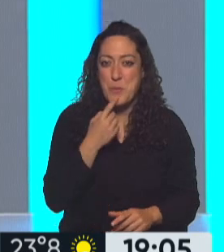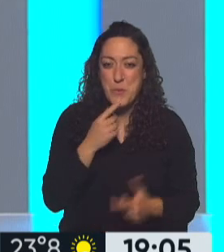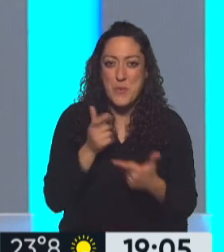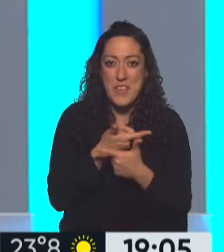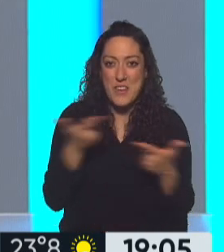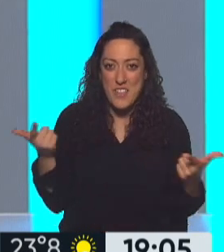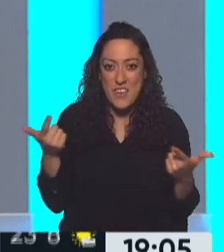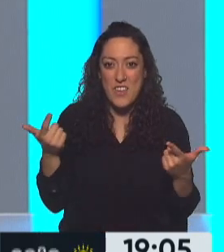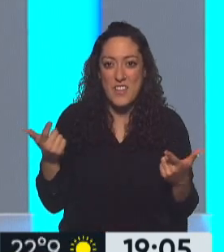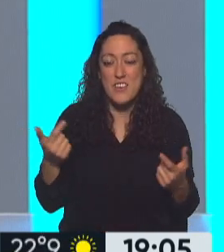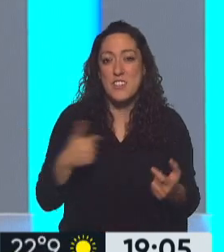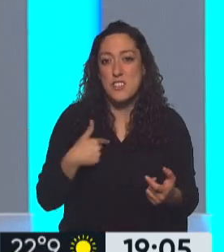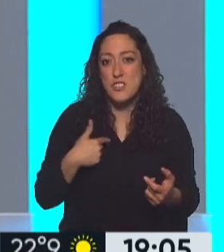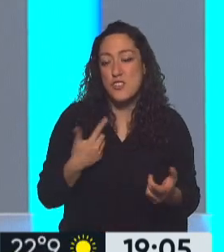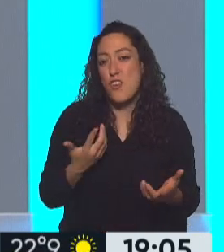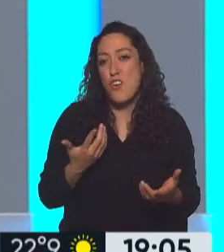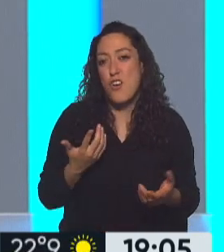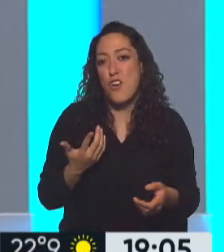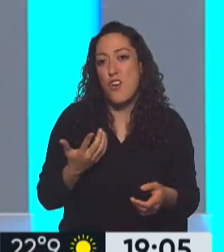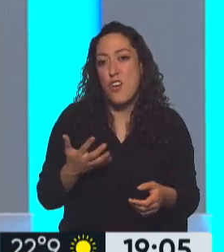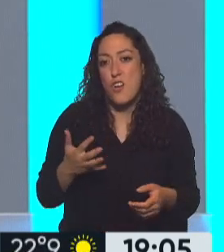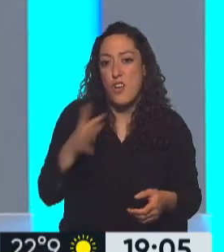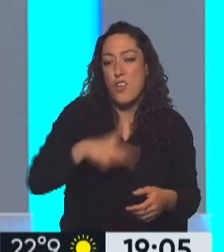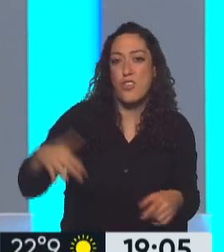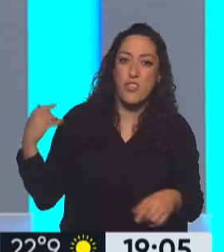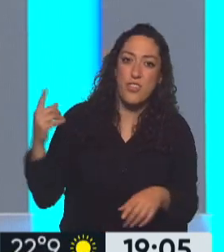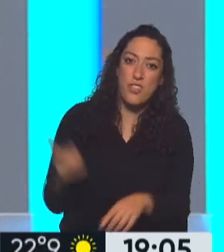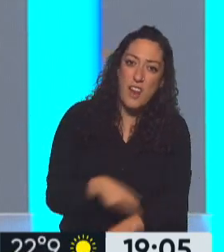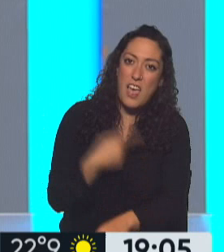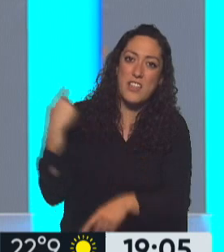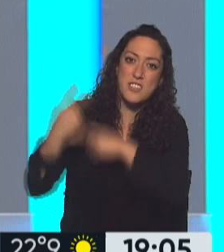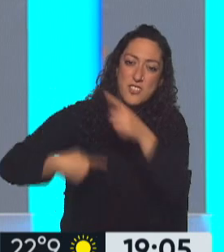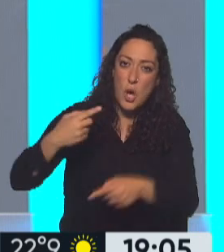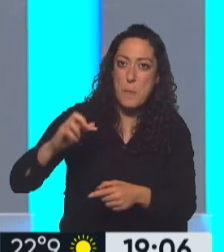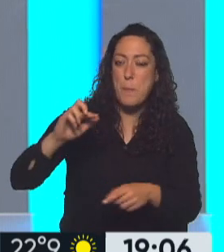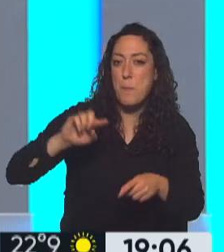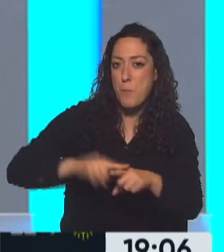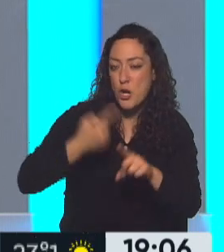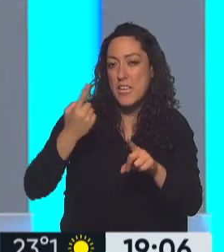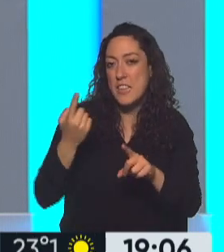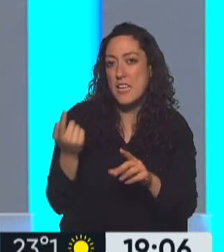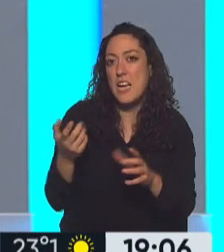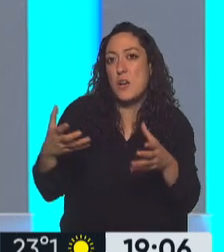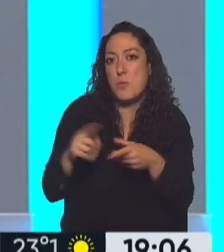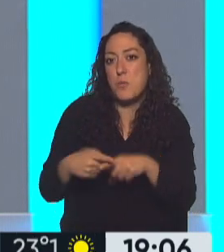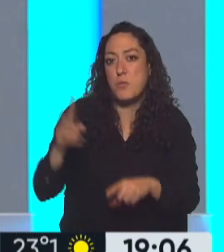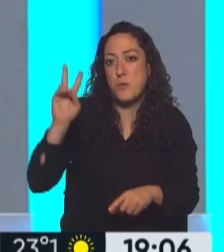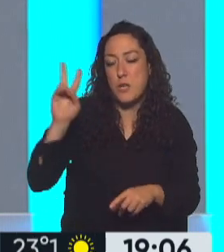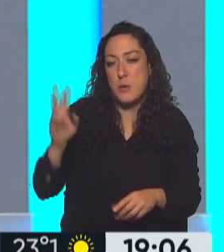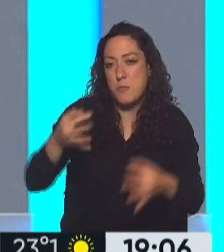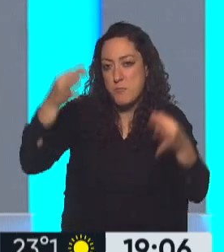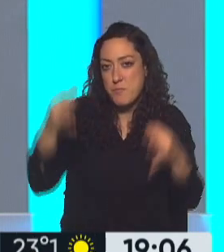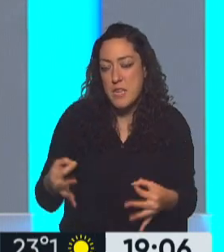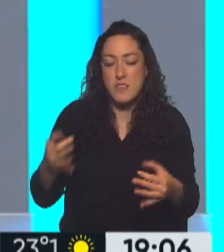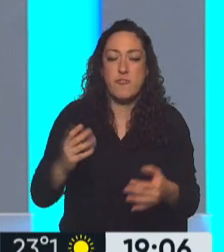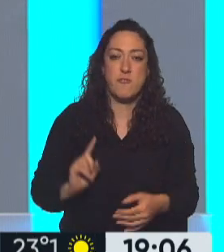soy orgulloso portador de esa tradición este política el peronismo la más noble de nuestro país y